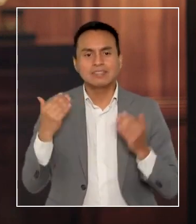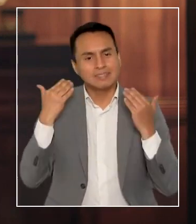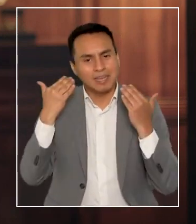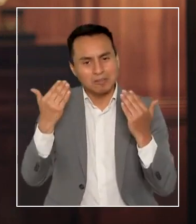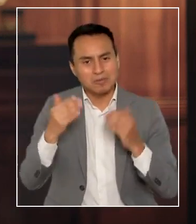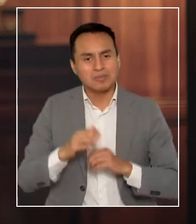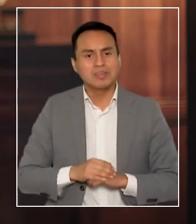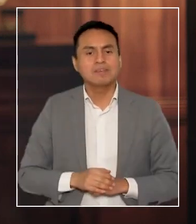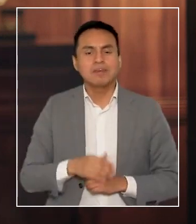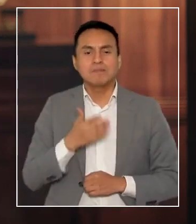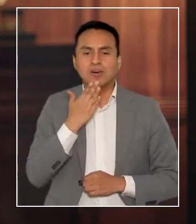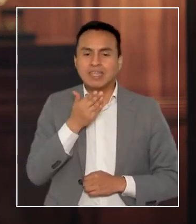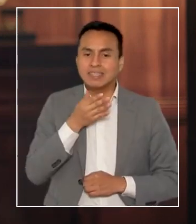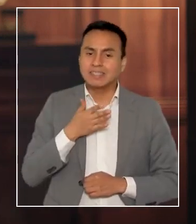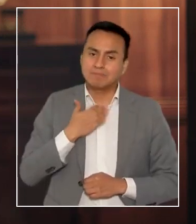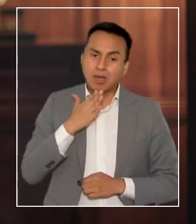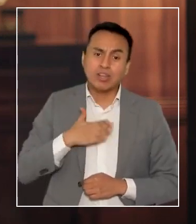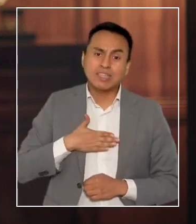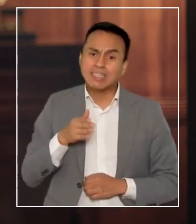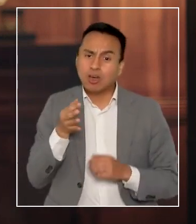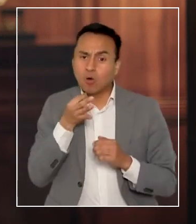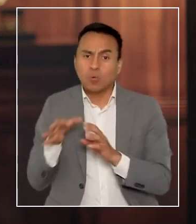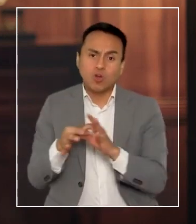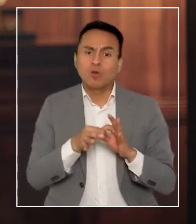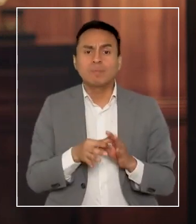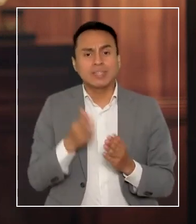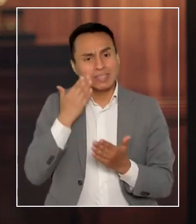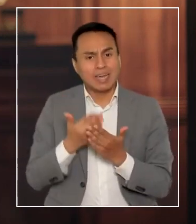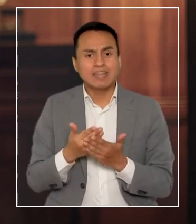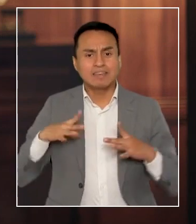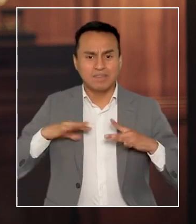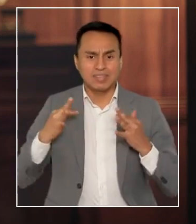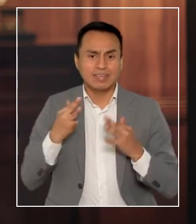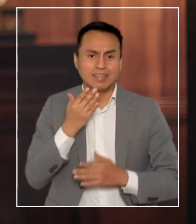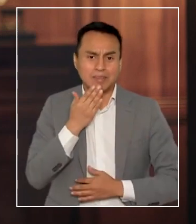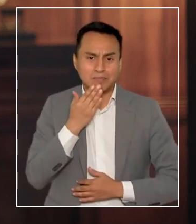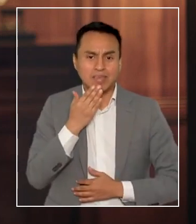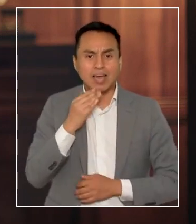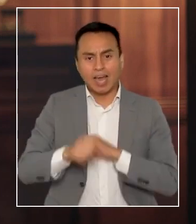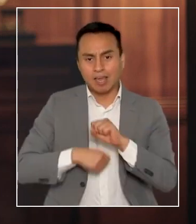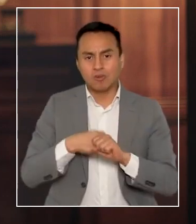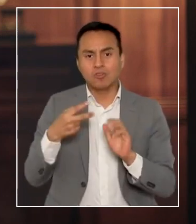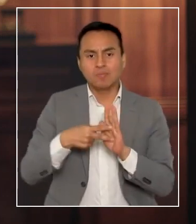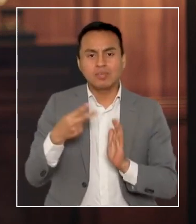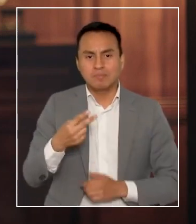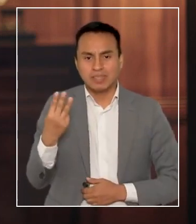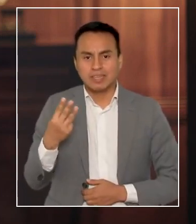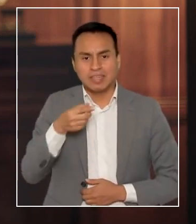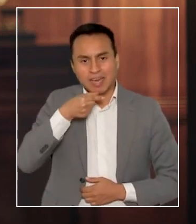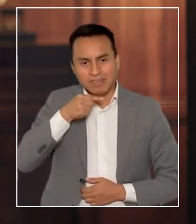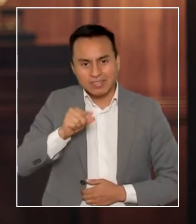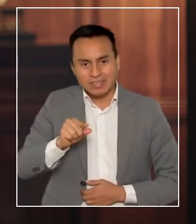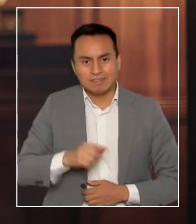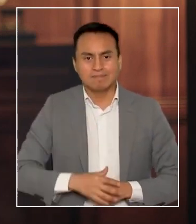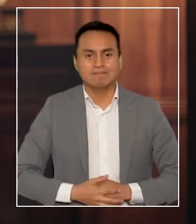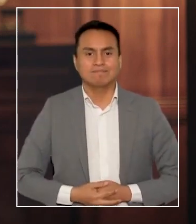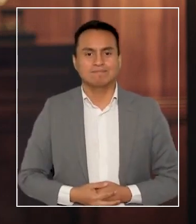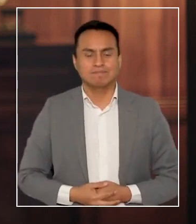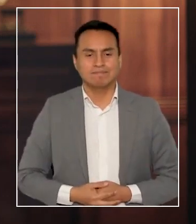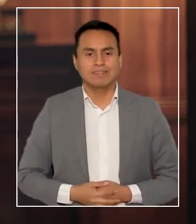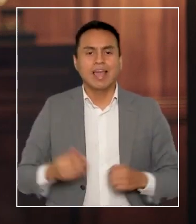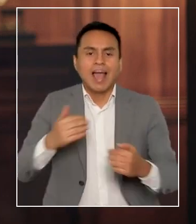mis mejores deseos de Unión bienestar y felicidad para el año 2023 que se avecina